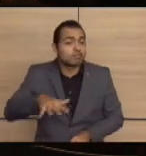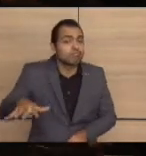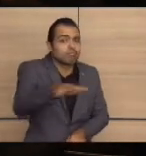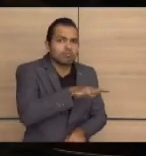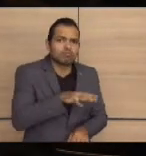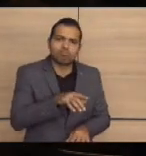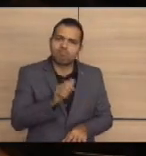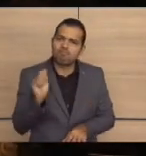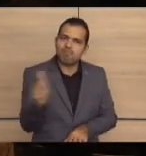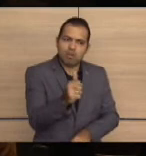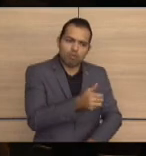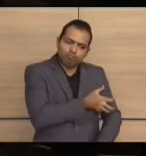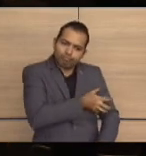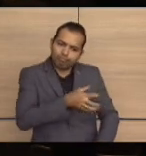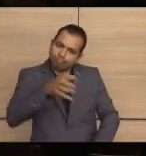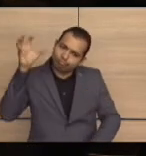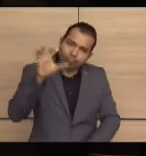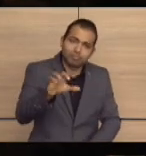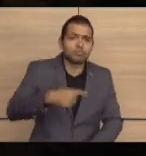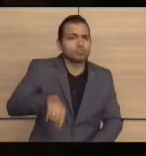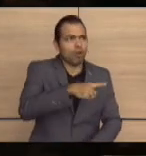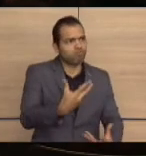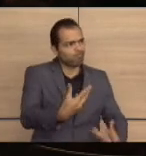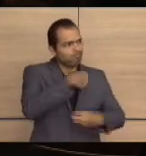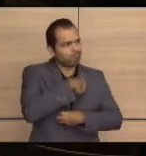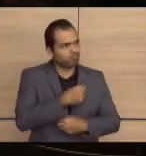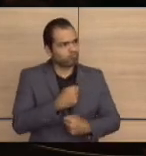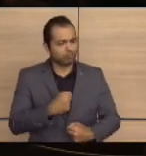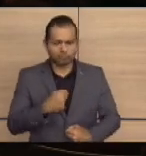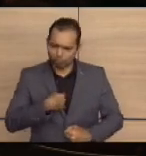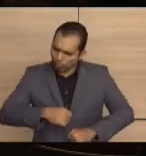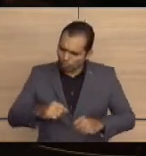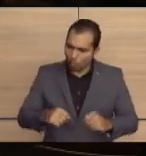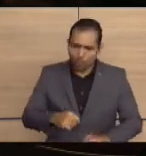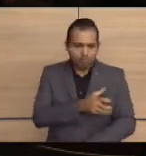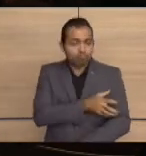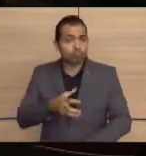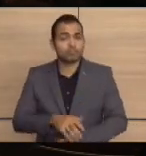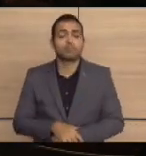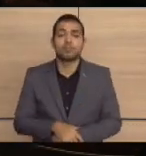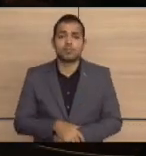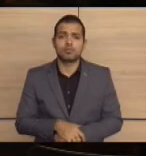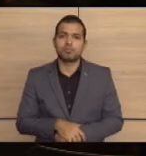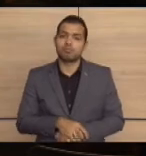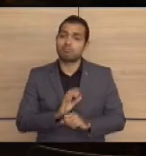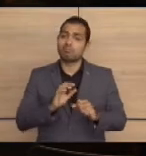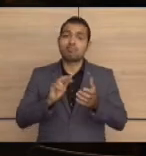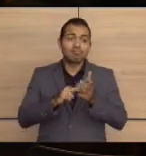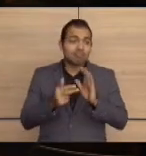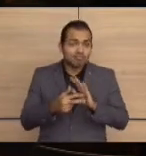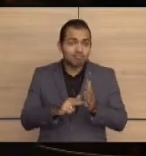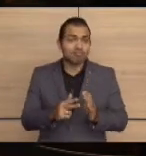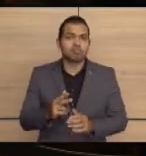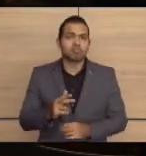fundamental. Cuando ahorita nos dicen, es que el futuro está en sus manos, el futuro está en las manos de los jóvenes. Uno cuando es joven, está